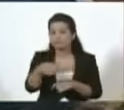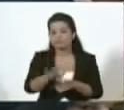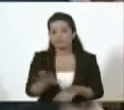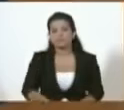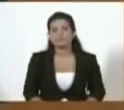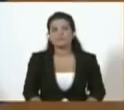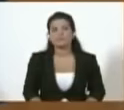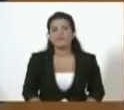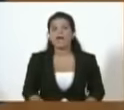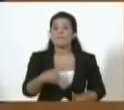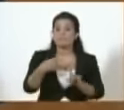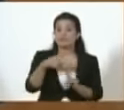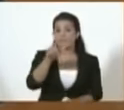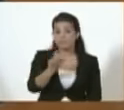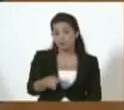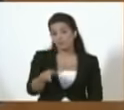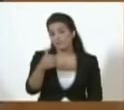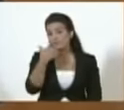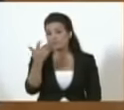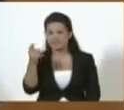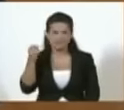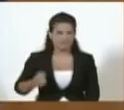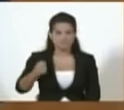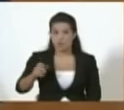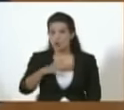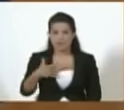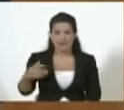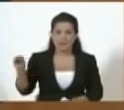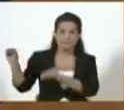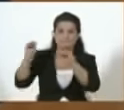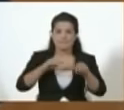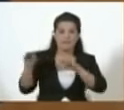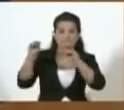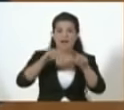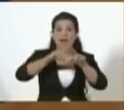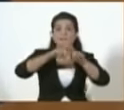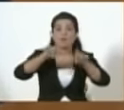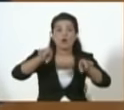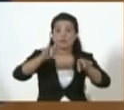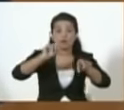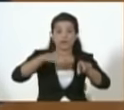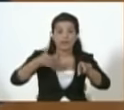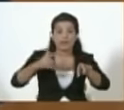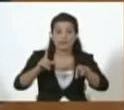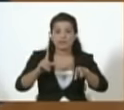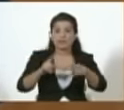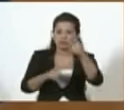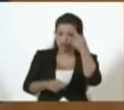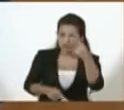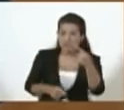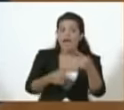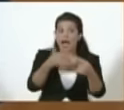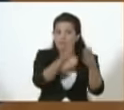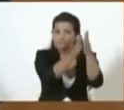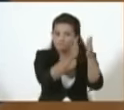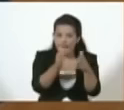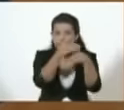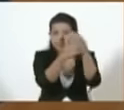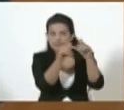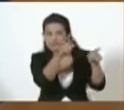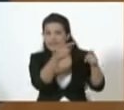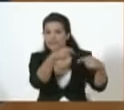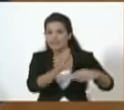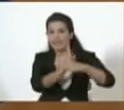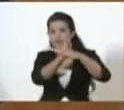enfrentamiento a quienes trataron de que el cono monetario no llegara a Venezuela, hay maniobras para que no llegue el resto de los billetes, se los digo. La estamos